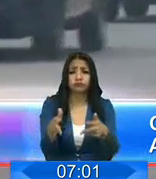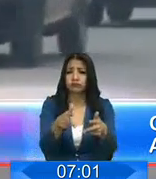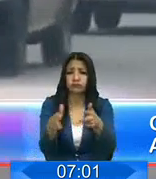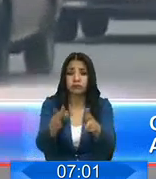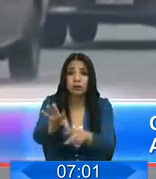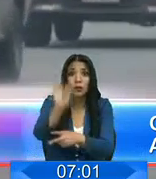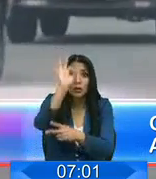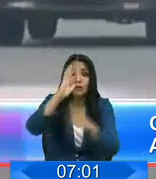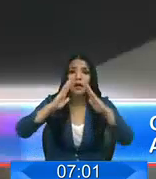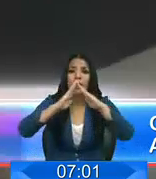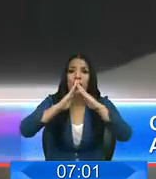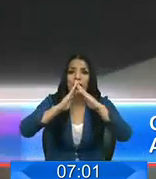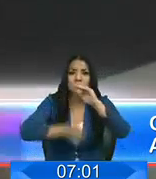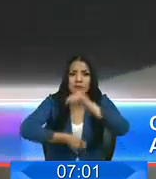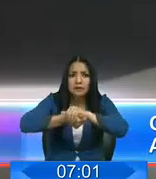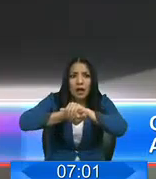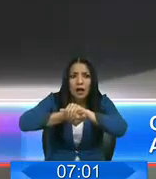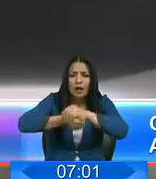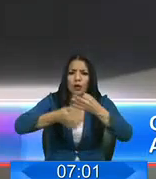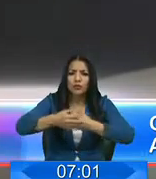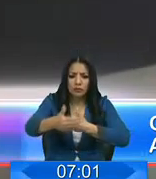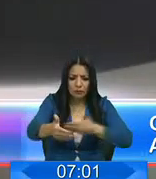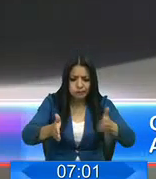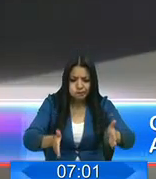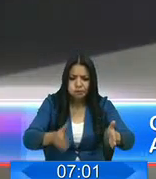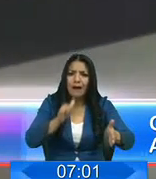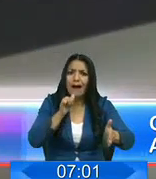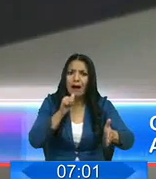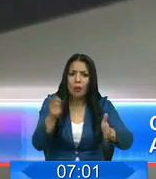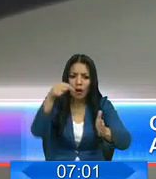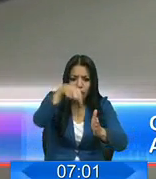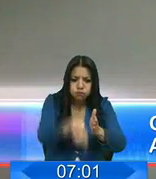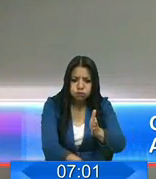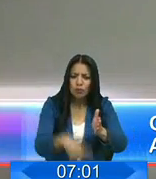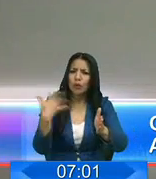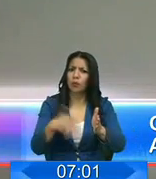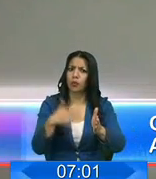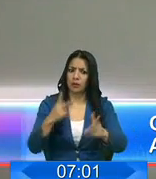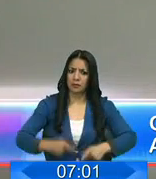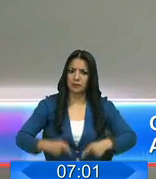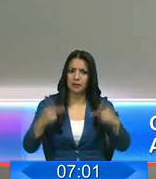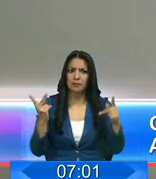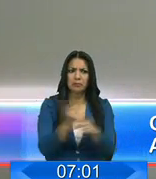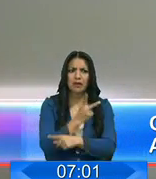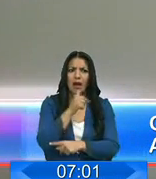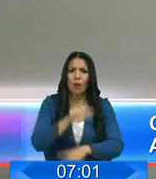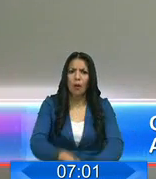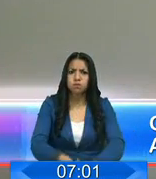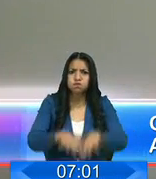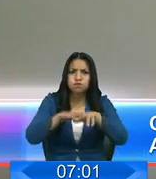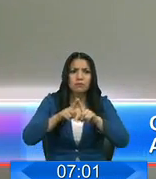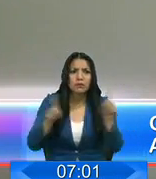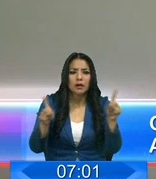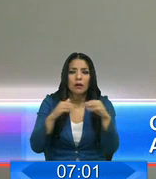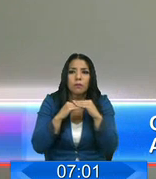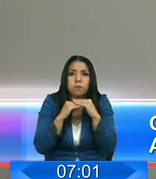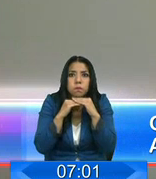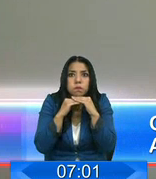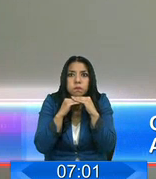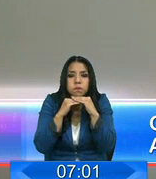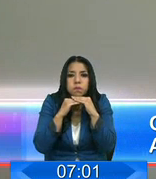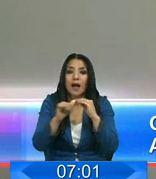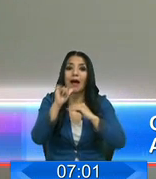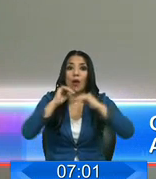en una vivienda. Se había metido en un tanque arriesgando su vida. Este se encontraba lleno de agua, pero no pudo resistir más y